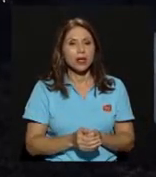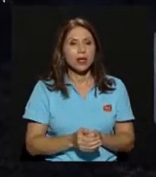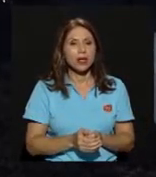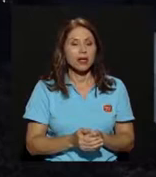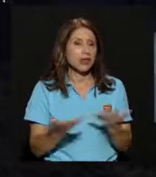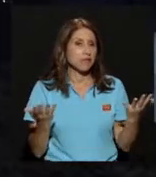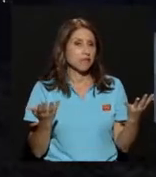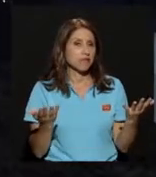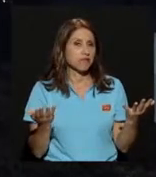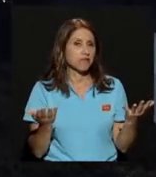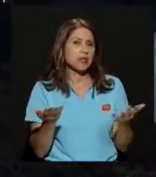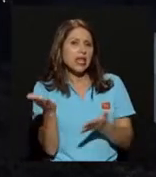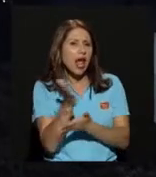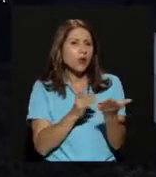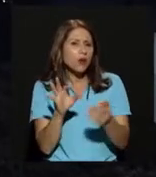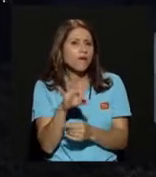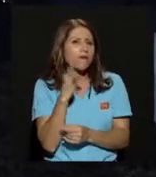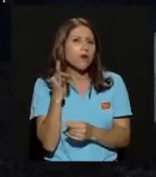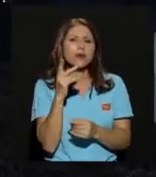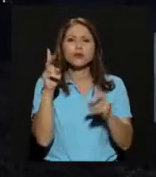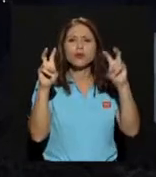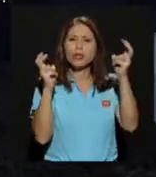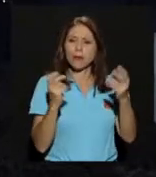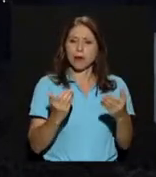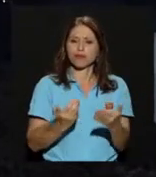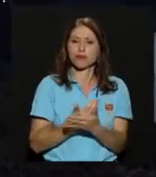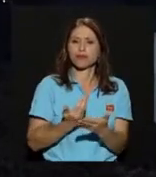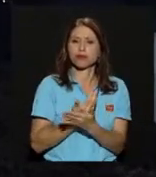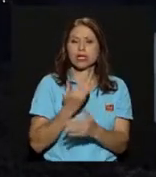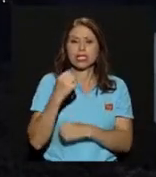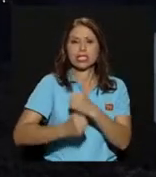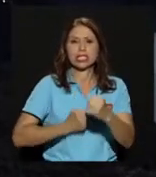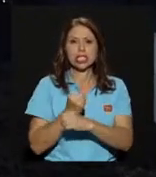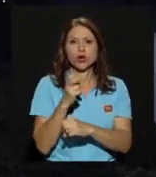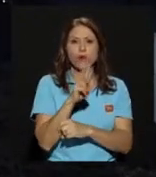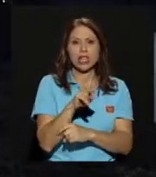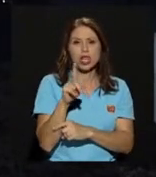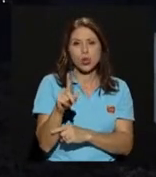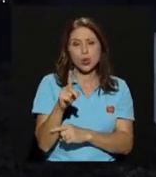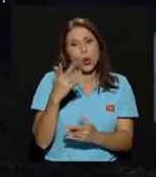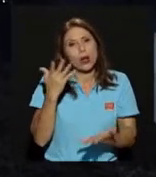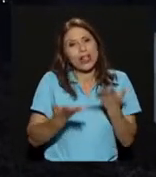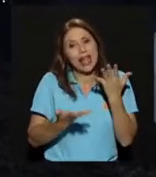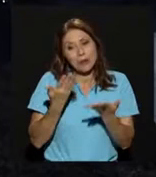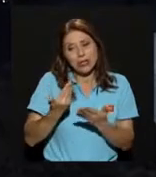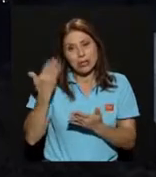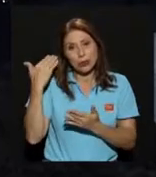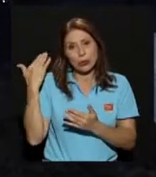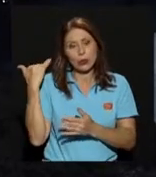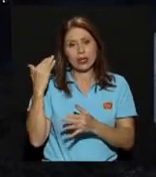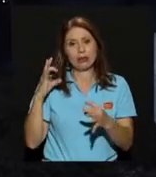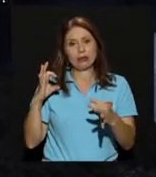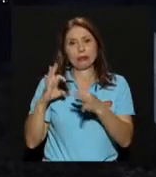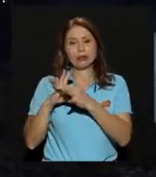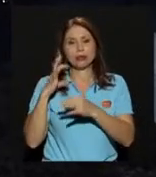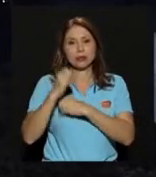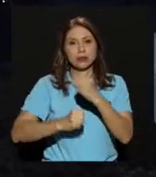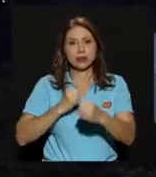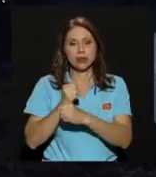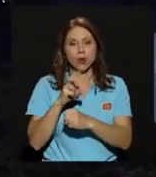que en algún sentido es un tema siglo 21 aunque tal vez tiene raíces en el siglo 20 que es un poco el uso de los